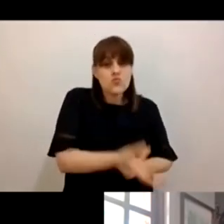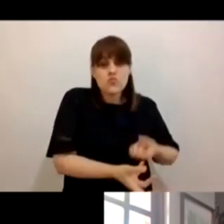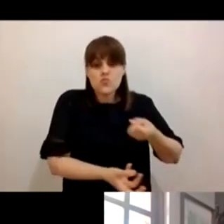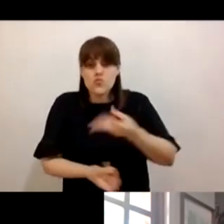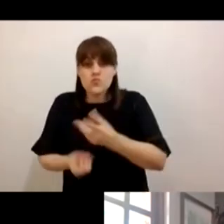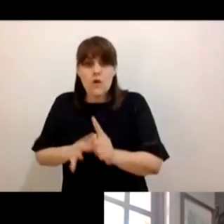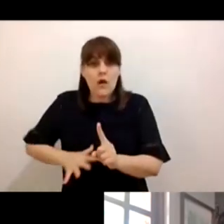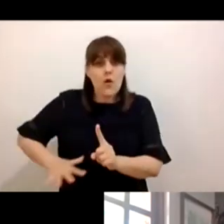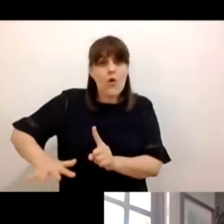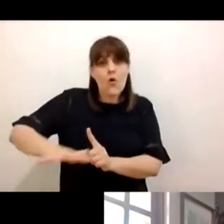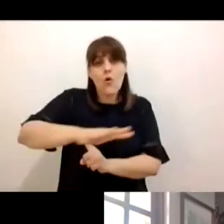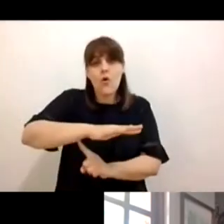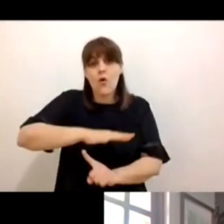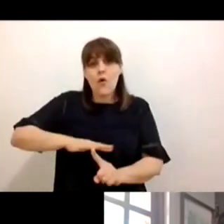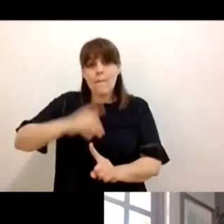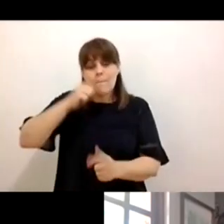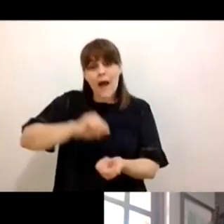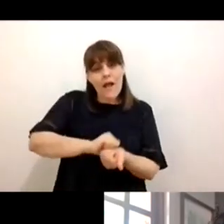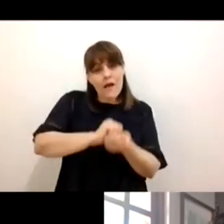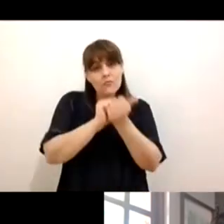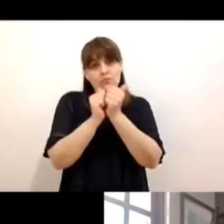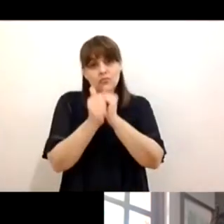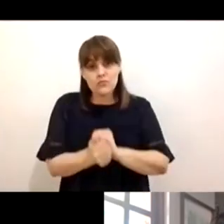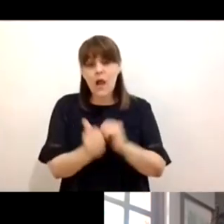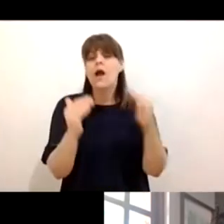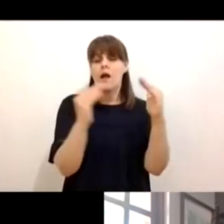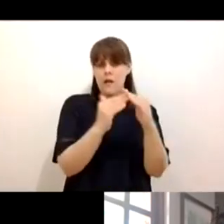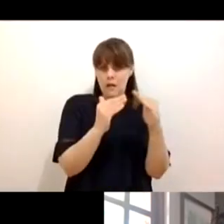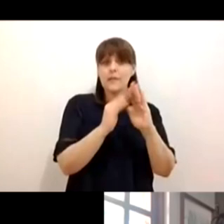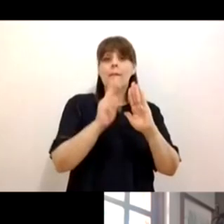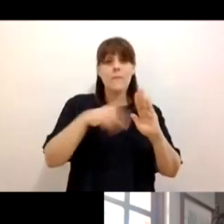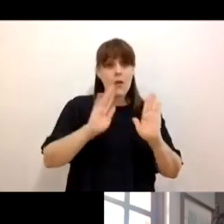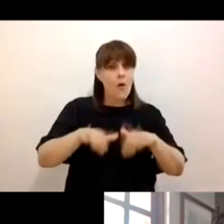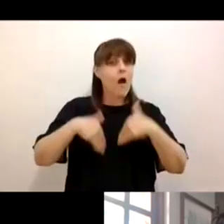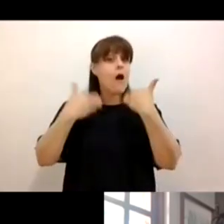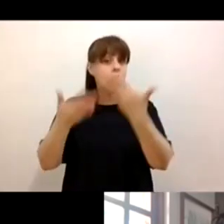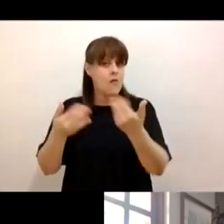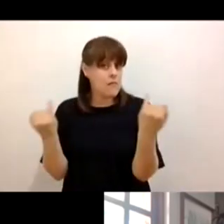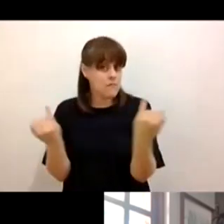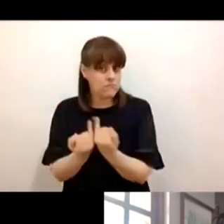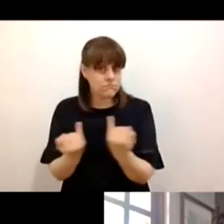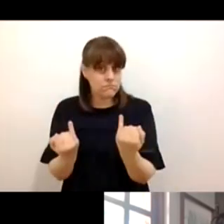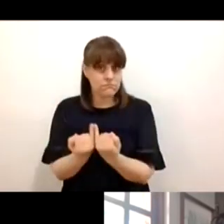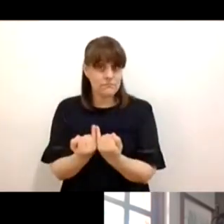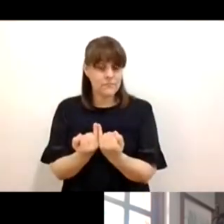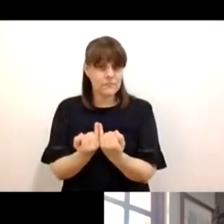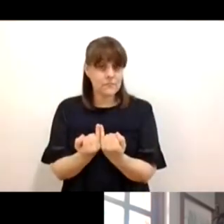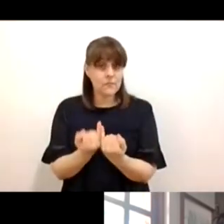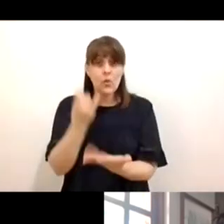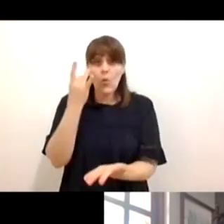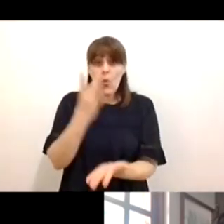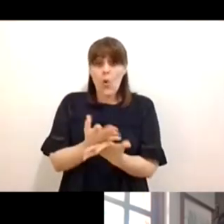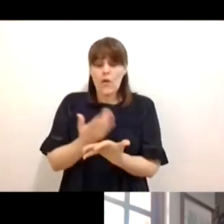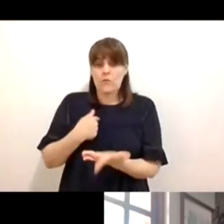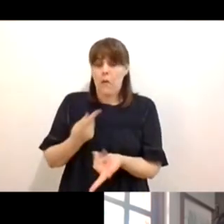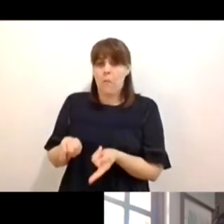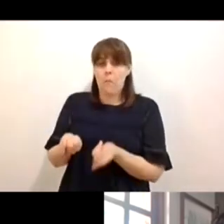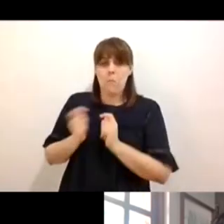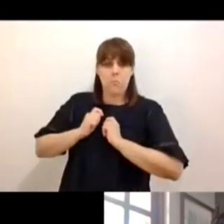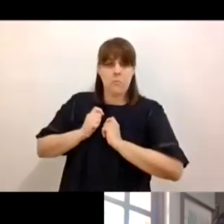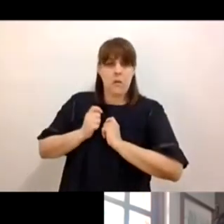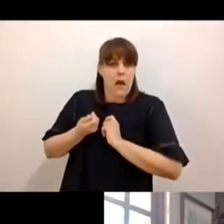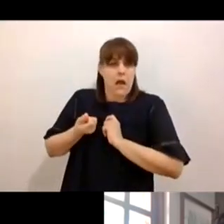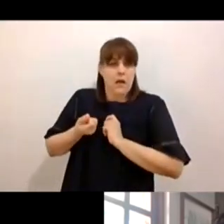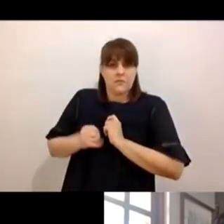entornos los de casa y los demás no es una cosa que tenga que asumirse como ha